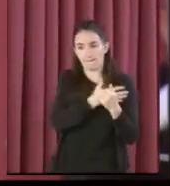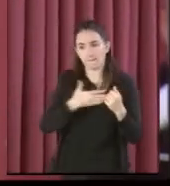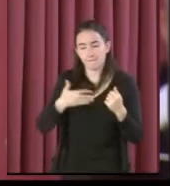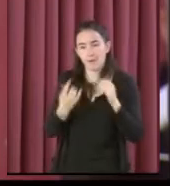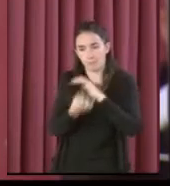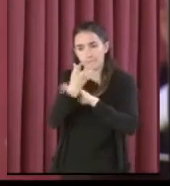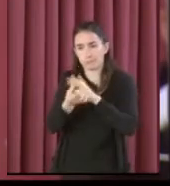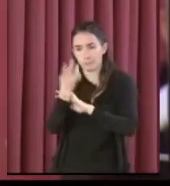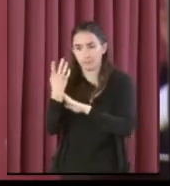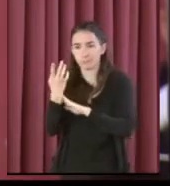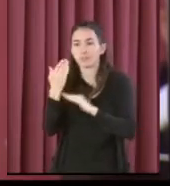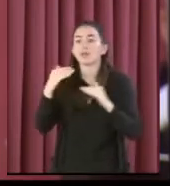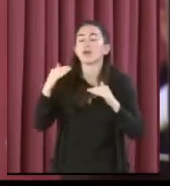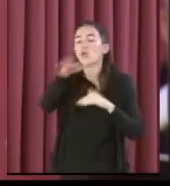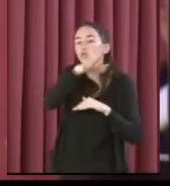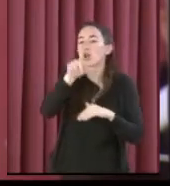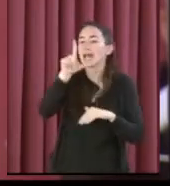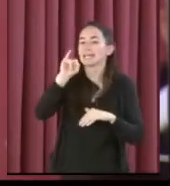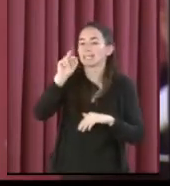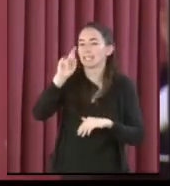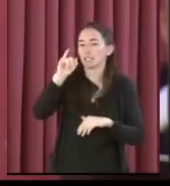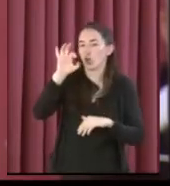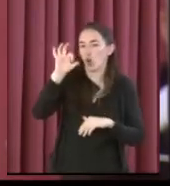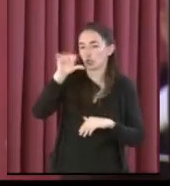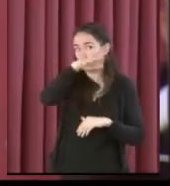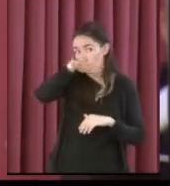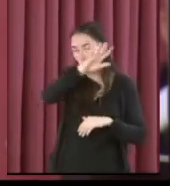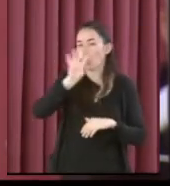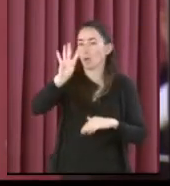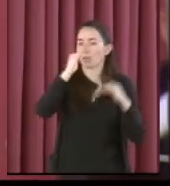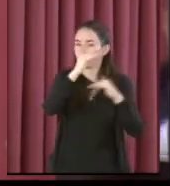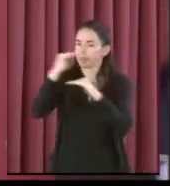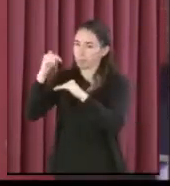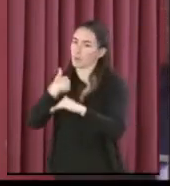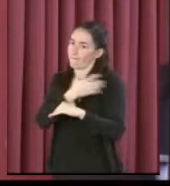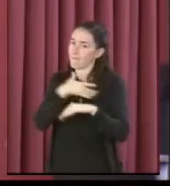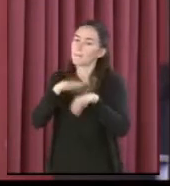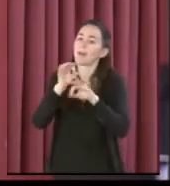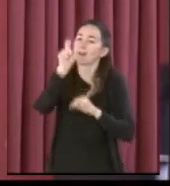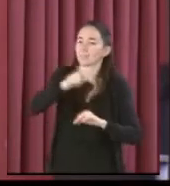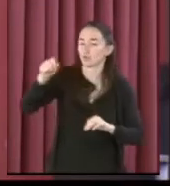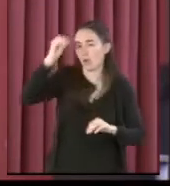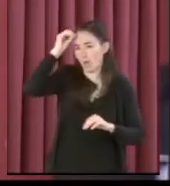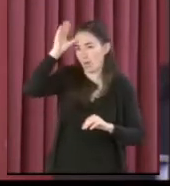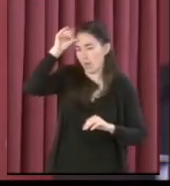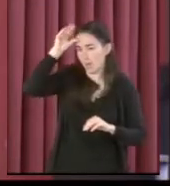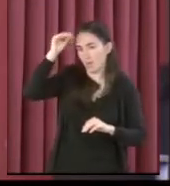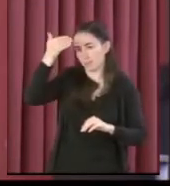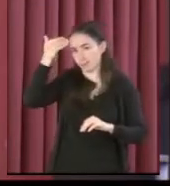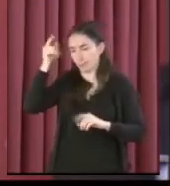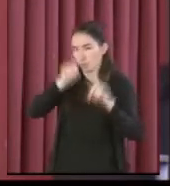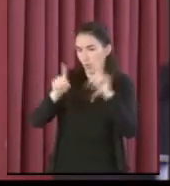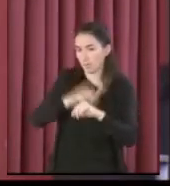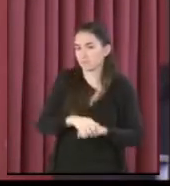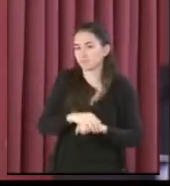municipal en el barrio de Los Lirios. Vamos también a impulsar con ARPA el proyecto de pisos tutelados mediante la cesión